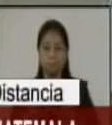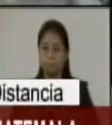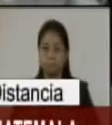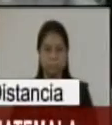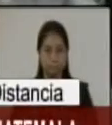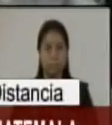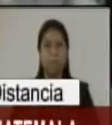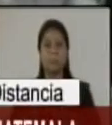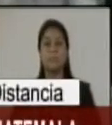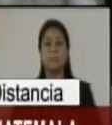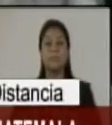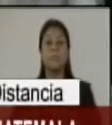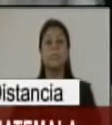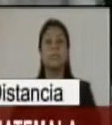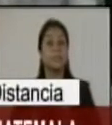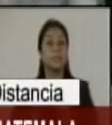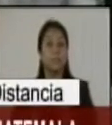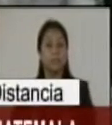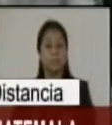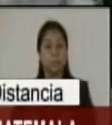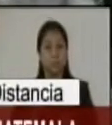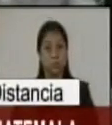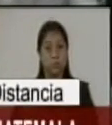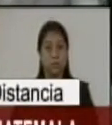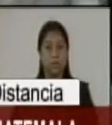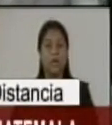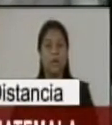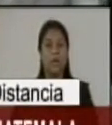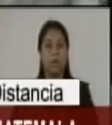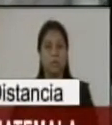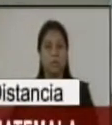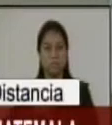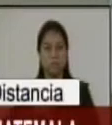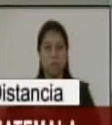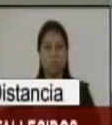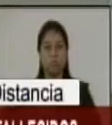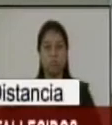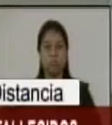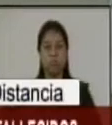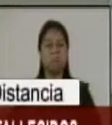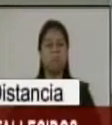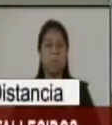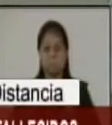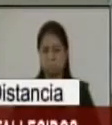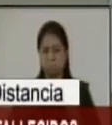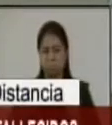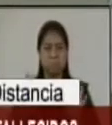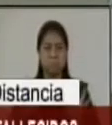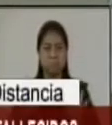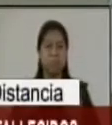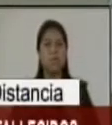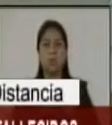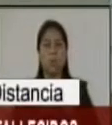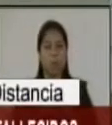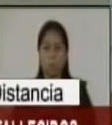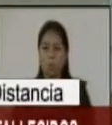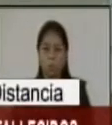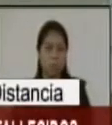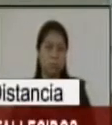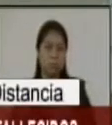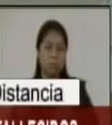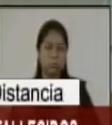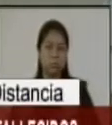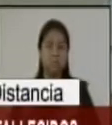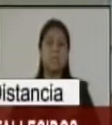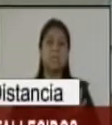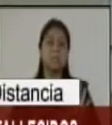momento. Seguimos todavía con una curva bastante plana en número de casos,